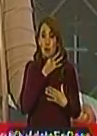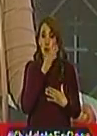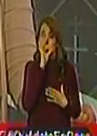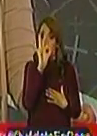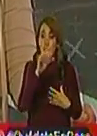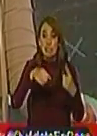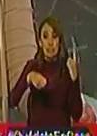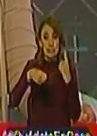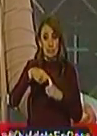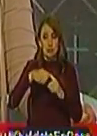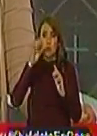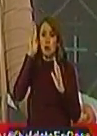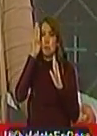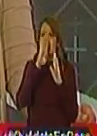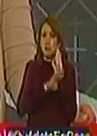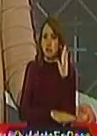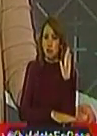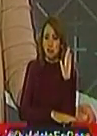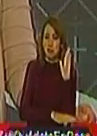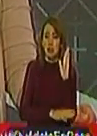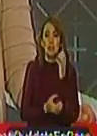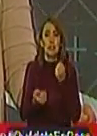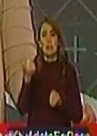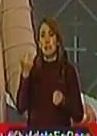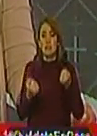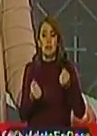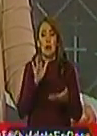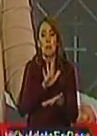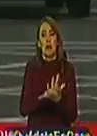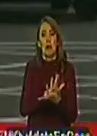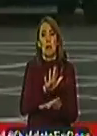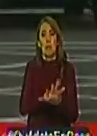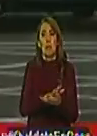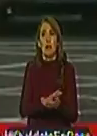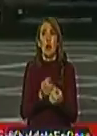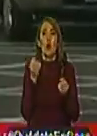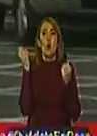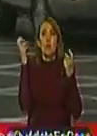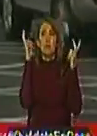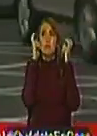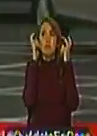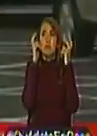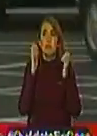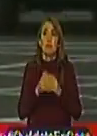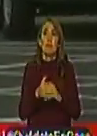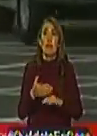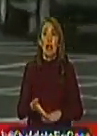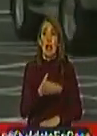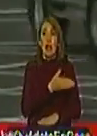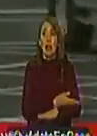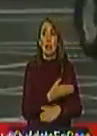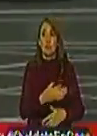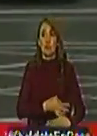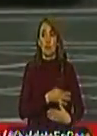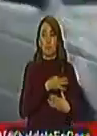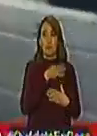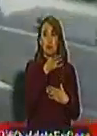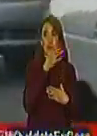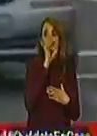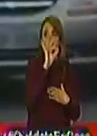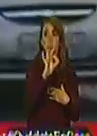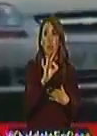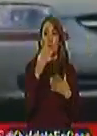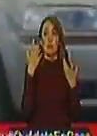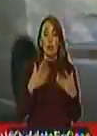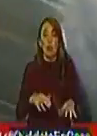Quito disminuyó en un 90% la contaminación sonora. Antes de la presencia del COVID-19 en nuestro país,